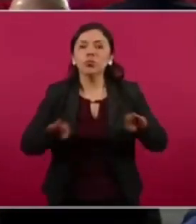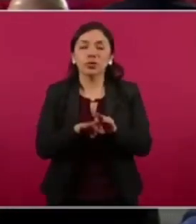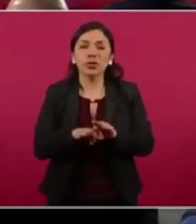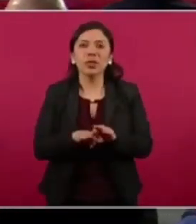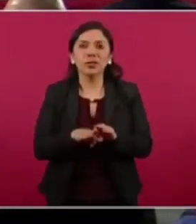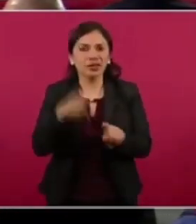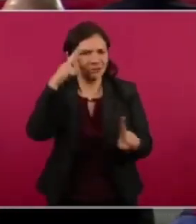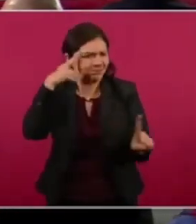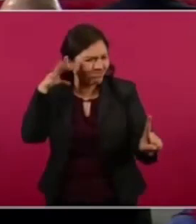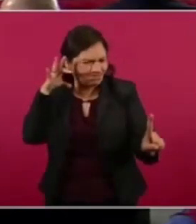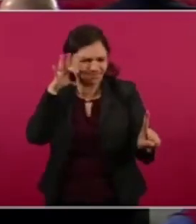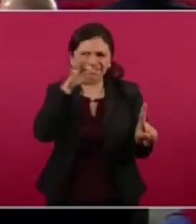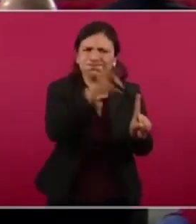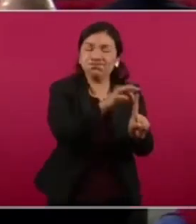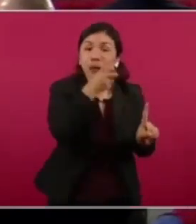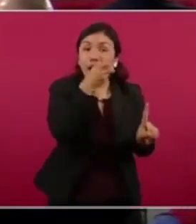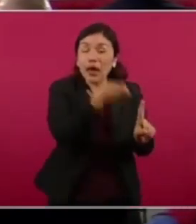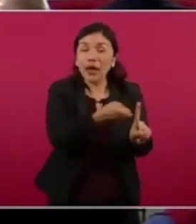y